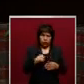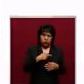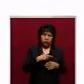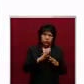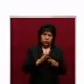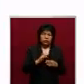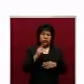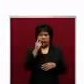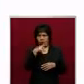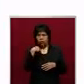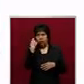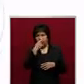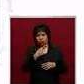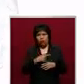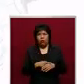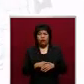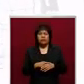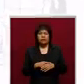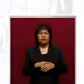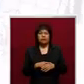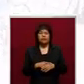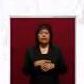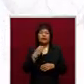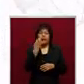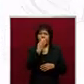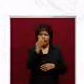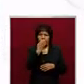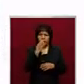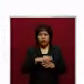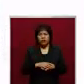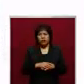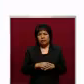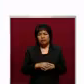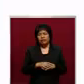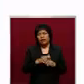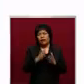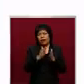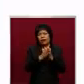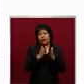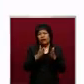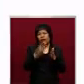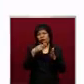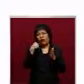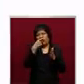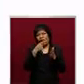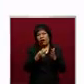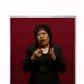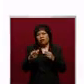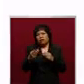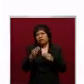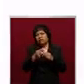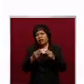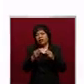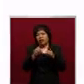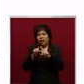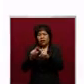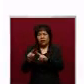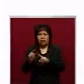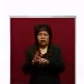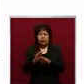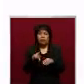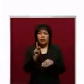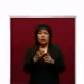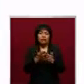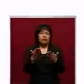diseñábamos horarios en la escuela. A ver, de tal hora a tal hora, tal materia. Tal materia, sí. Pero ahora